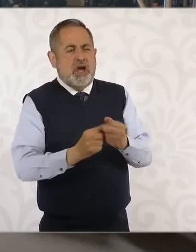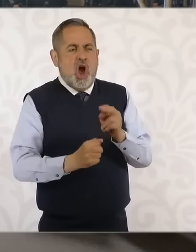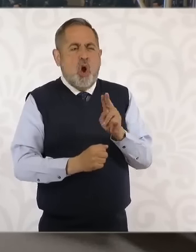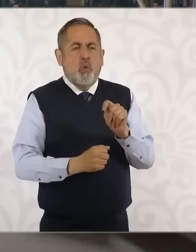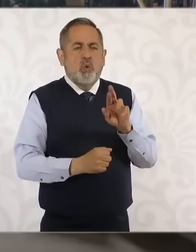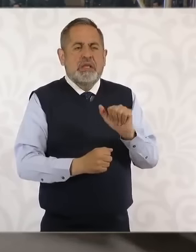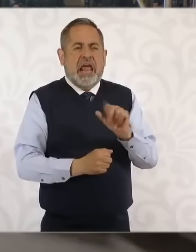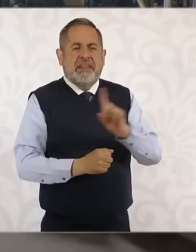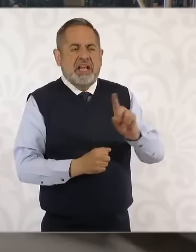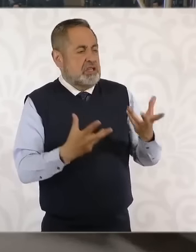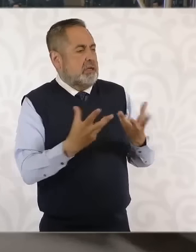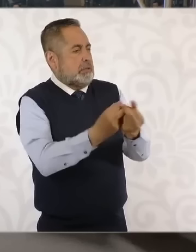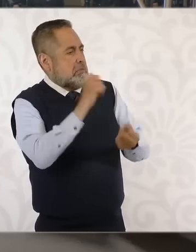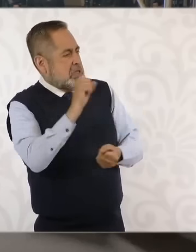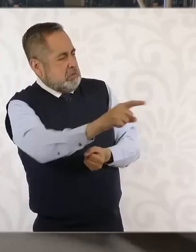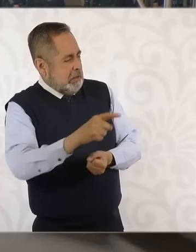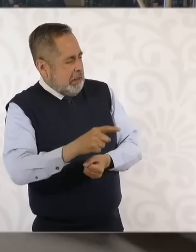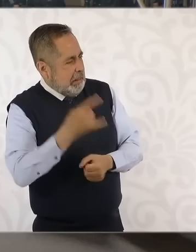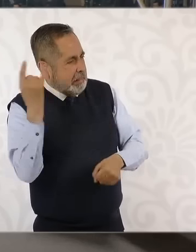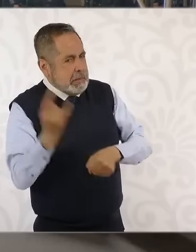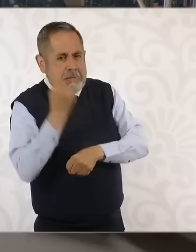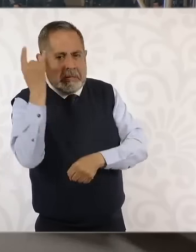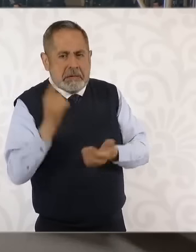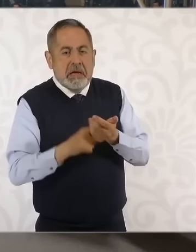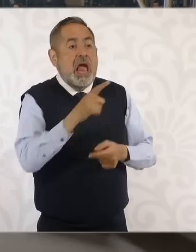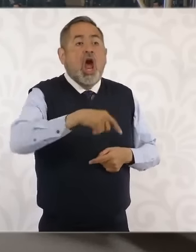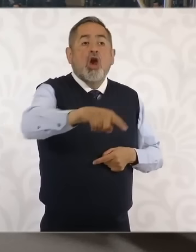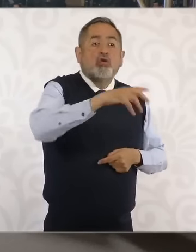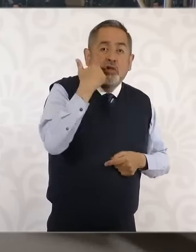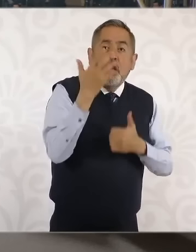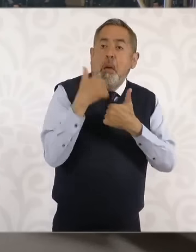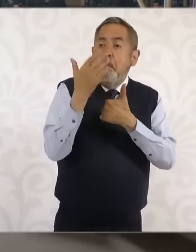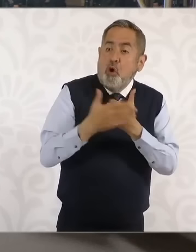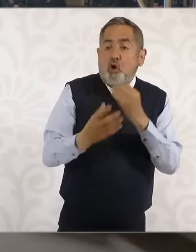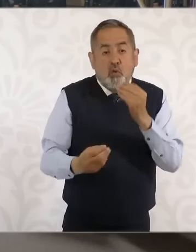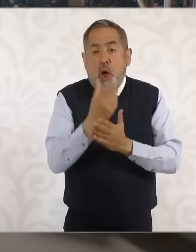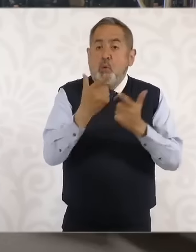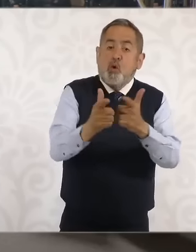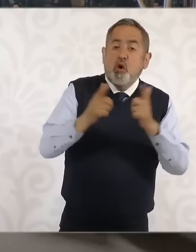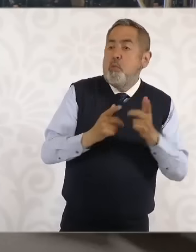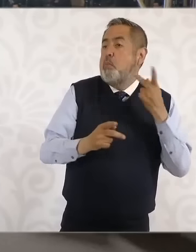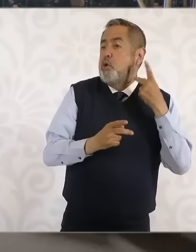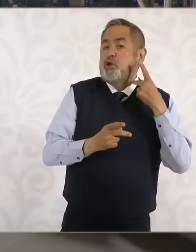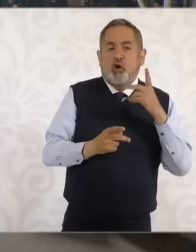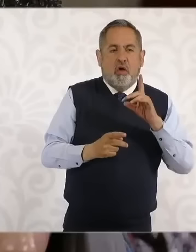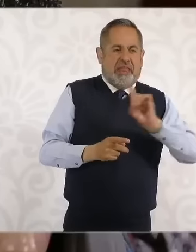y oligarquía. Incluso están promoviendo la creación de un partido de derechas opositor